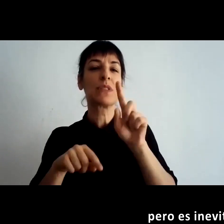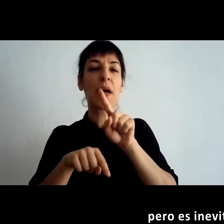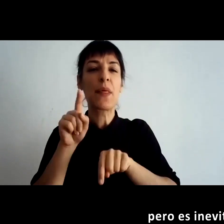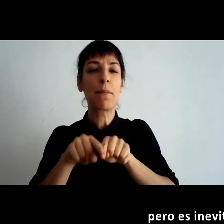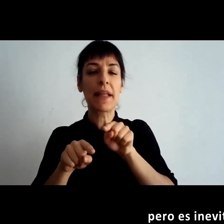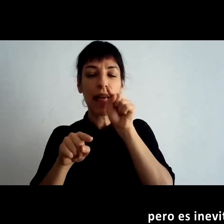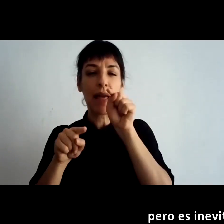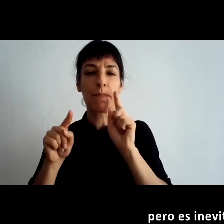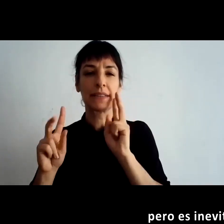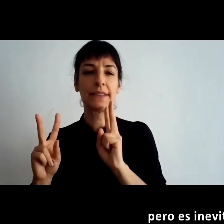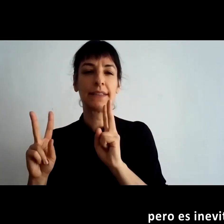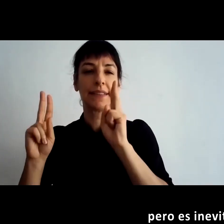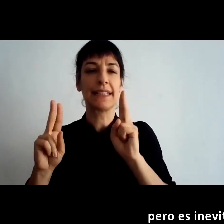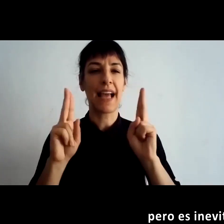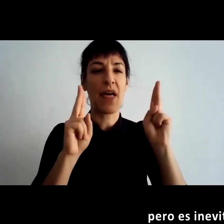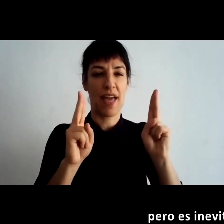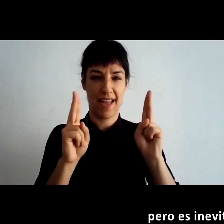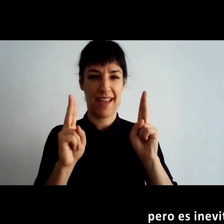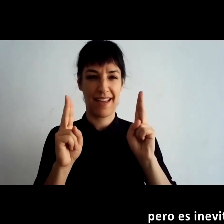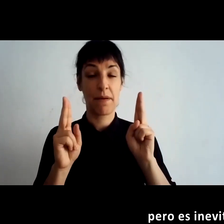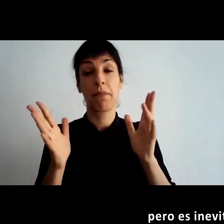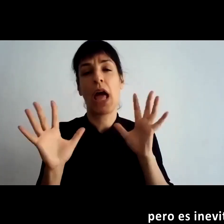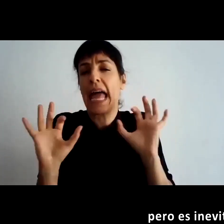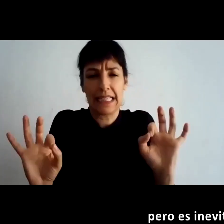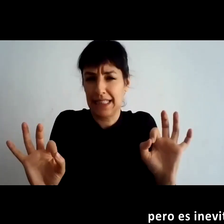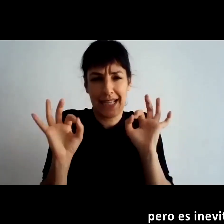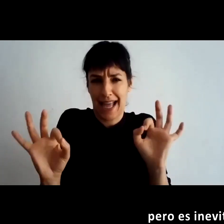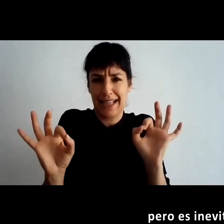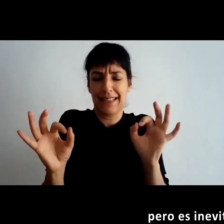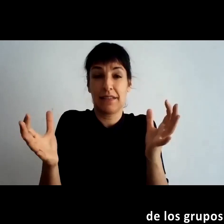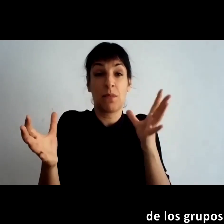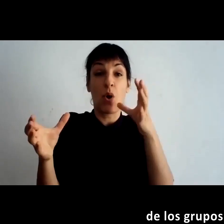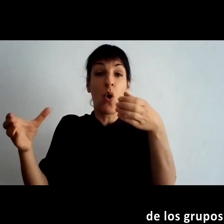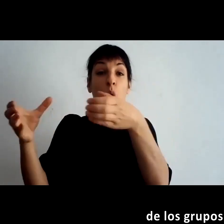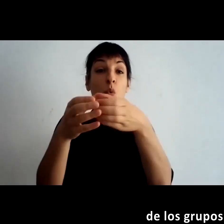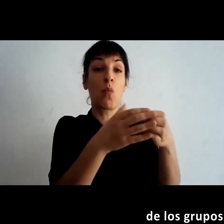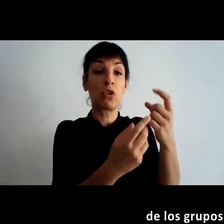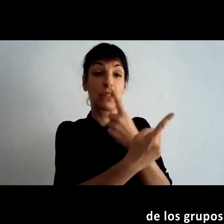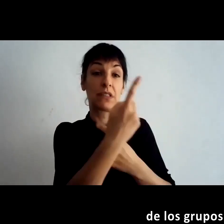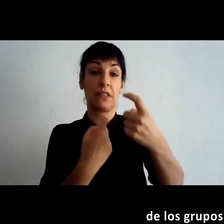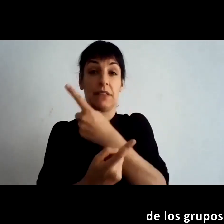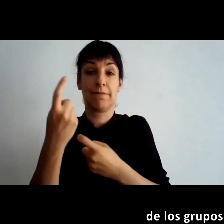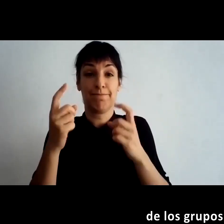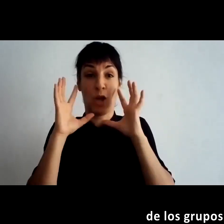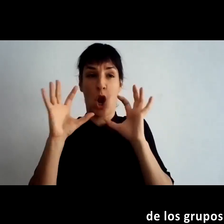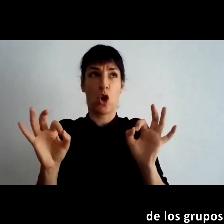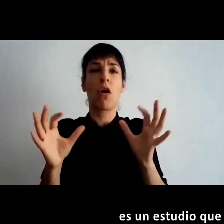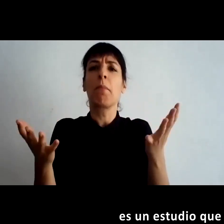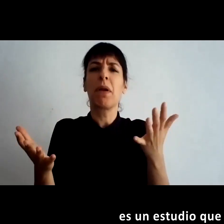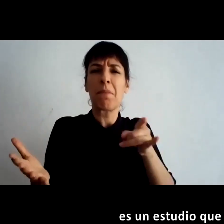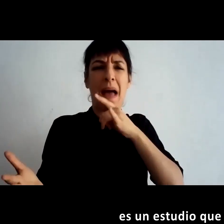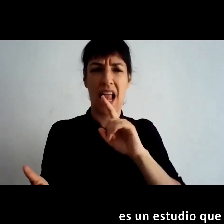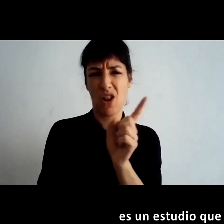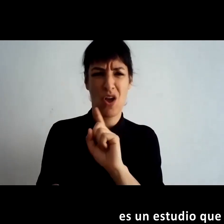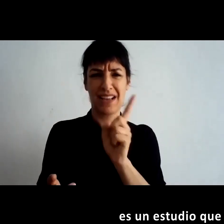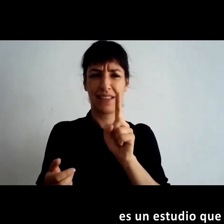esto es inevitable teniendo en cuenta cuál fue la composición de los grupos entrevistados. Pero tampoco está mal, es decir, que es un